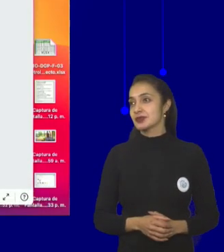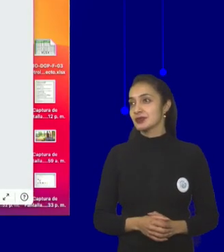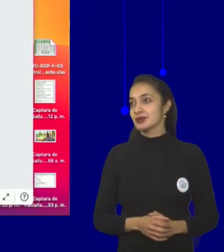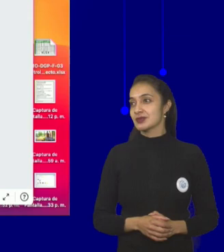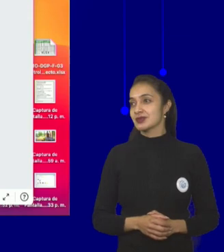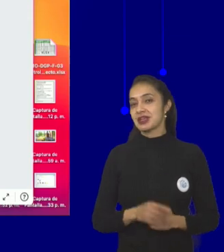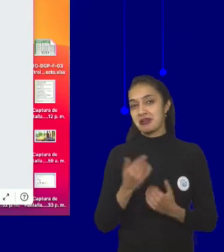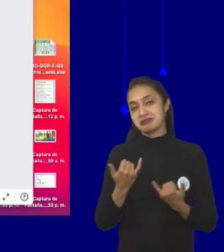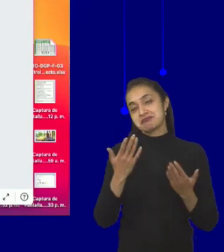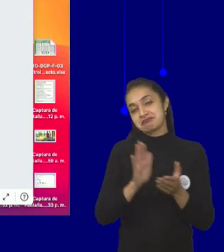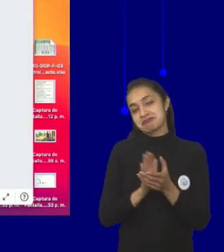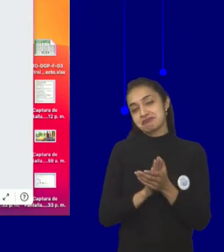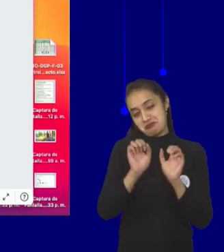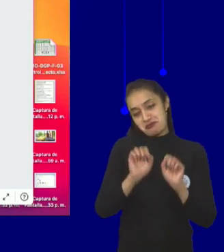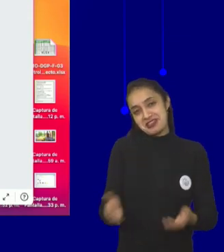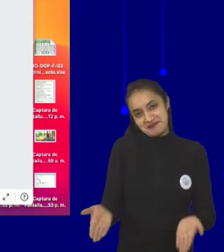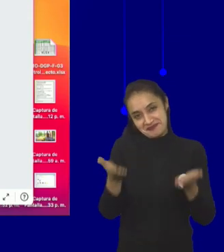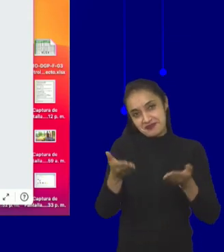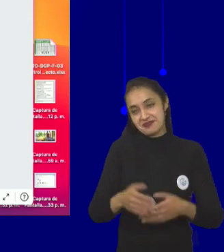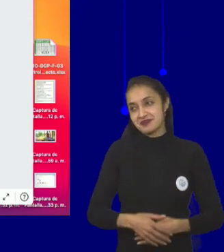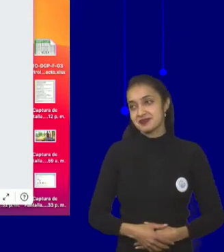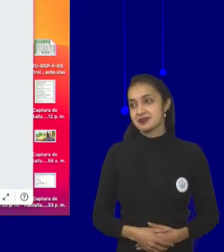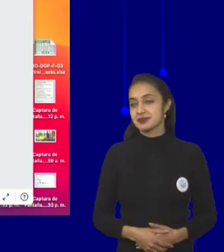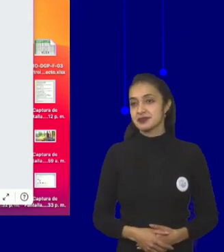Ya pueden aplaudir.